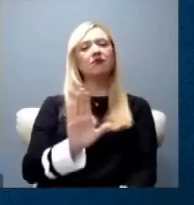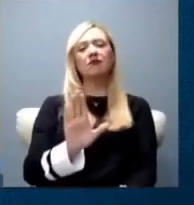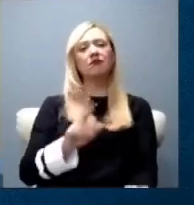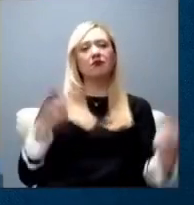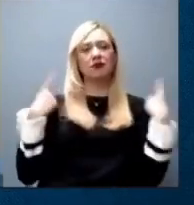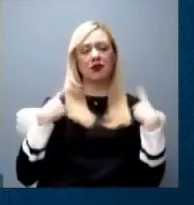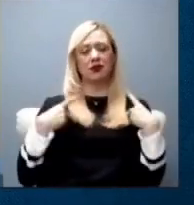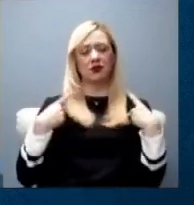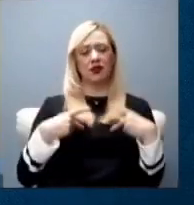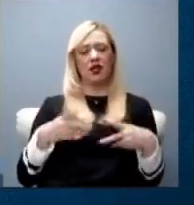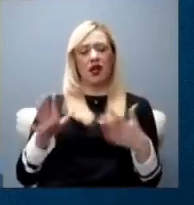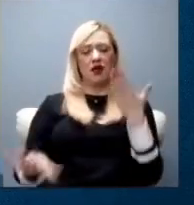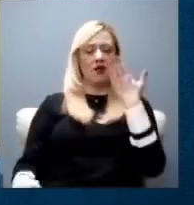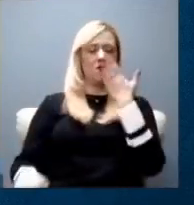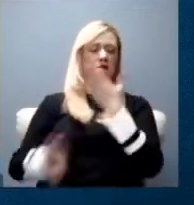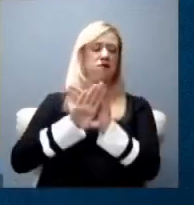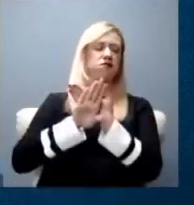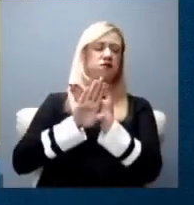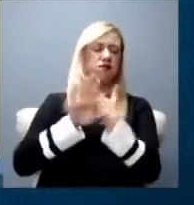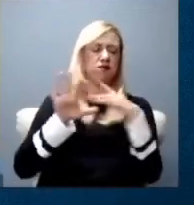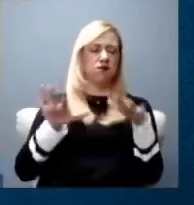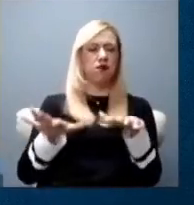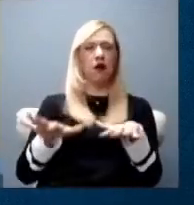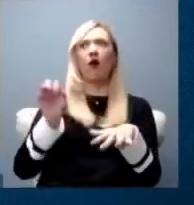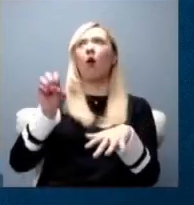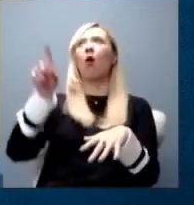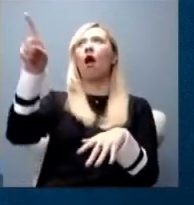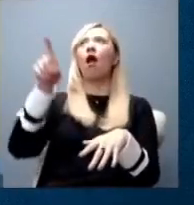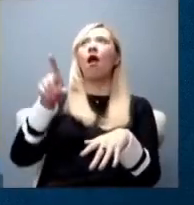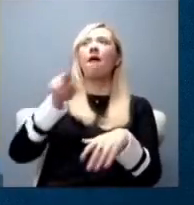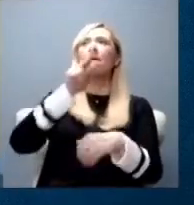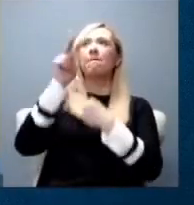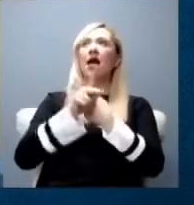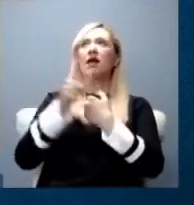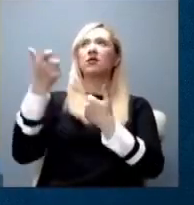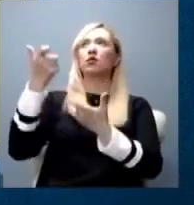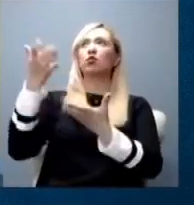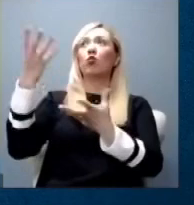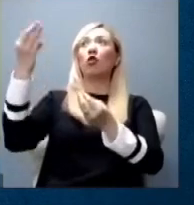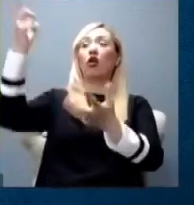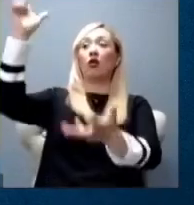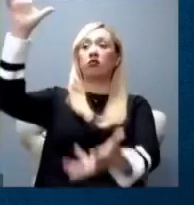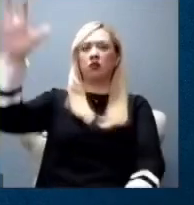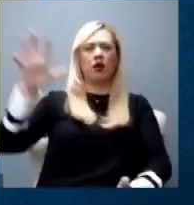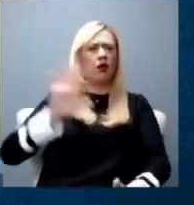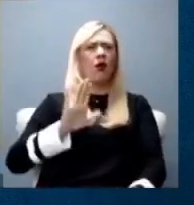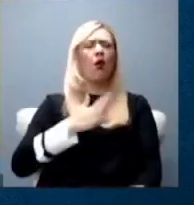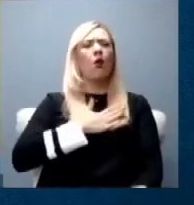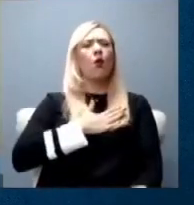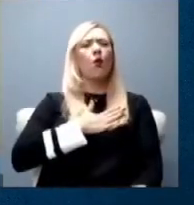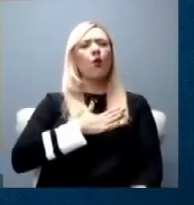víctimas, ni que empobrezca al Estado, porque se basa en principios de justicia,